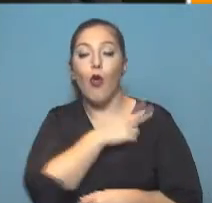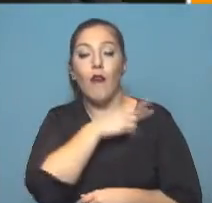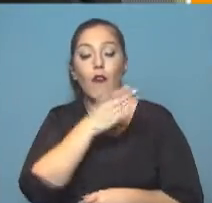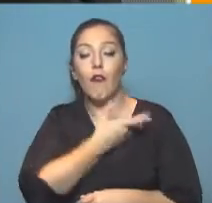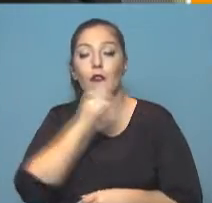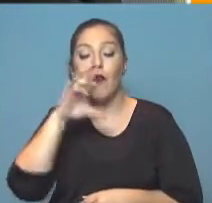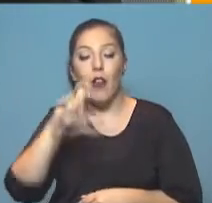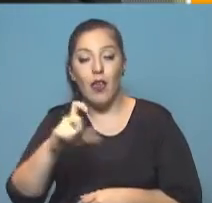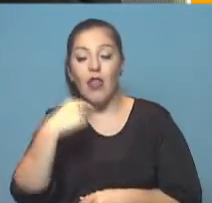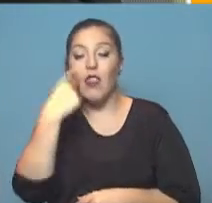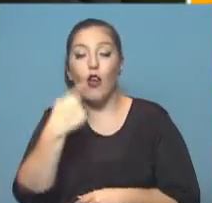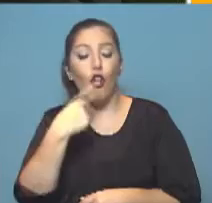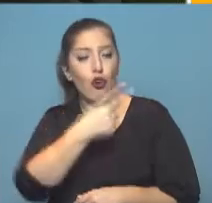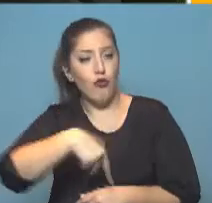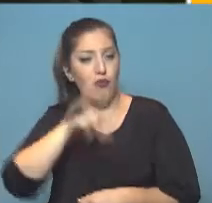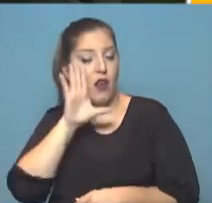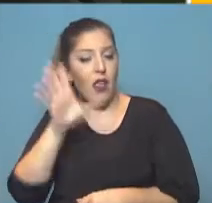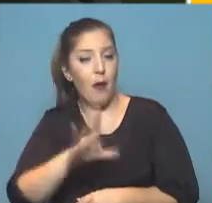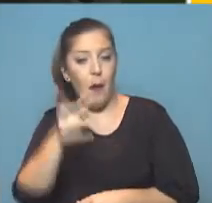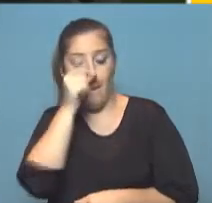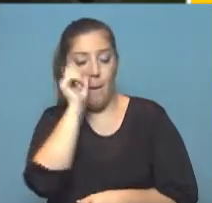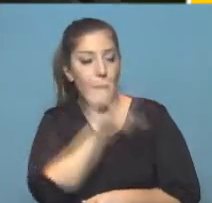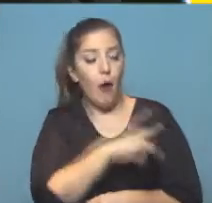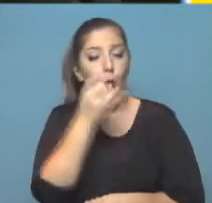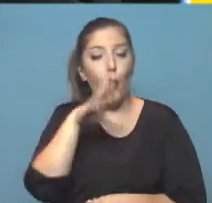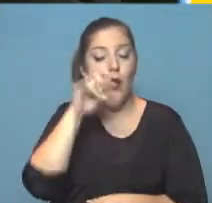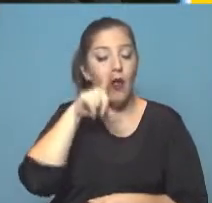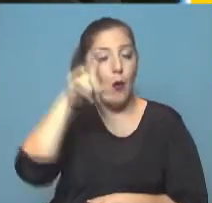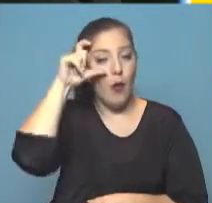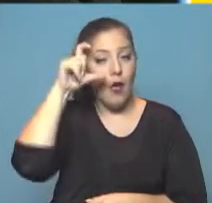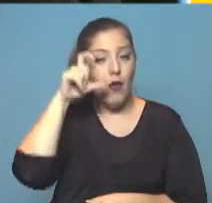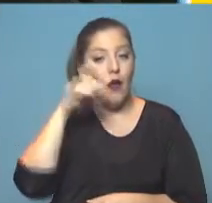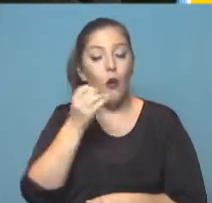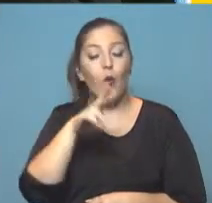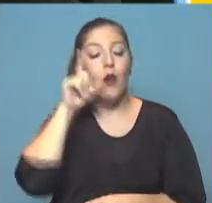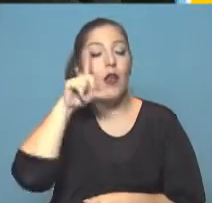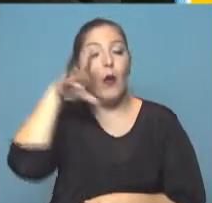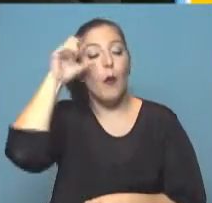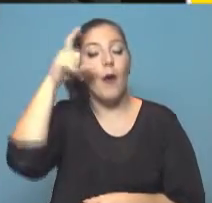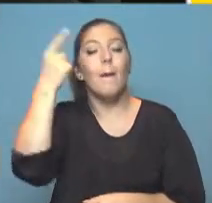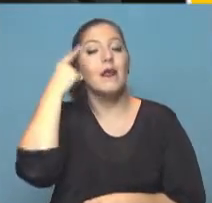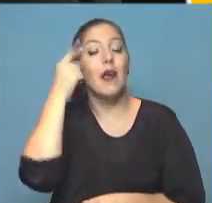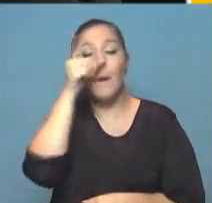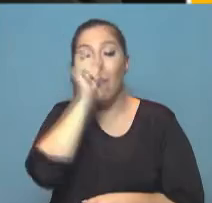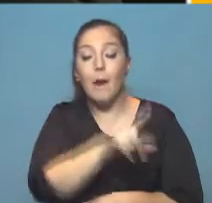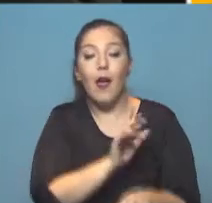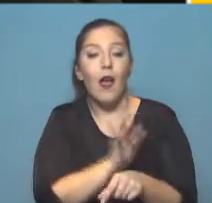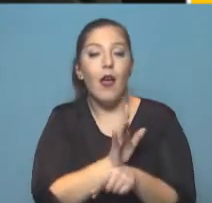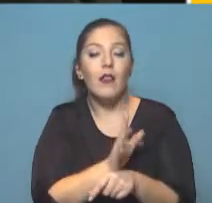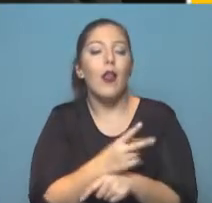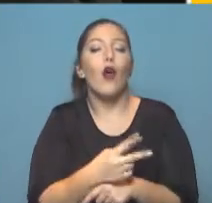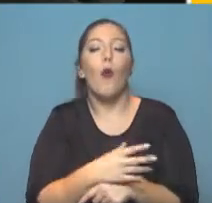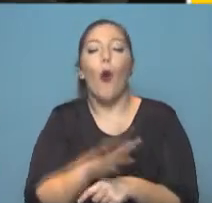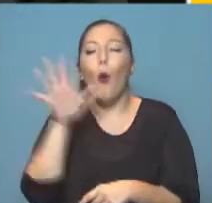Habana dijo, nosotros no tuvimos nada que ver con el padre de Uribe. Uribe cree que a su papá lo mató la FARC. Tiene una vendetta personal.